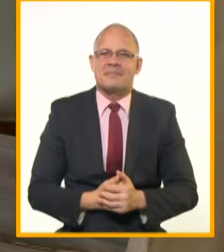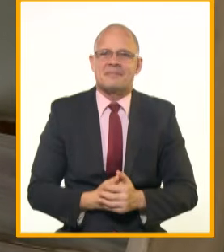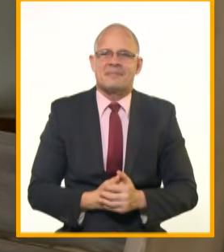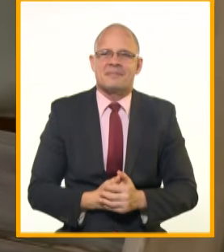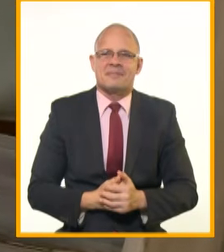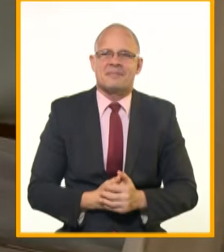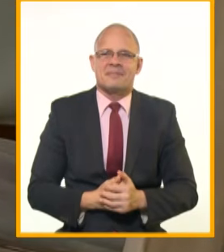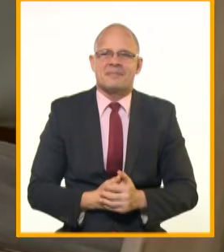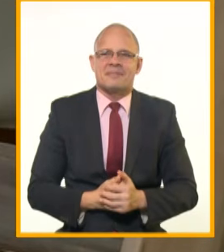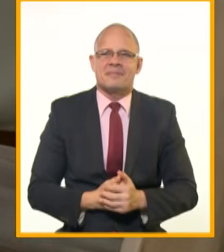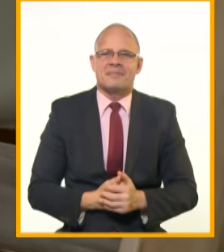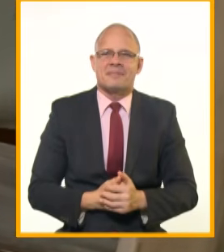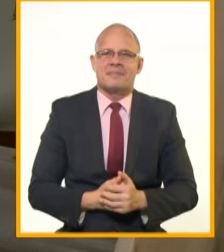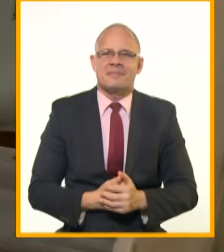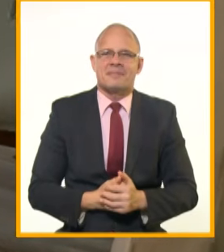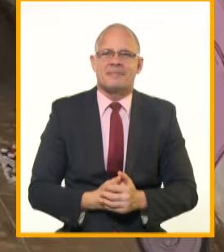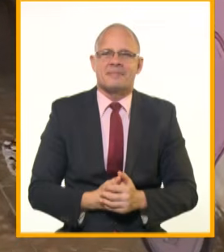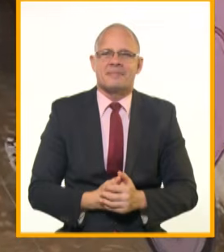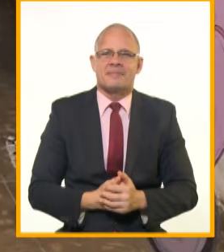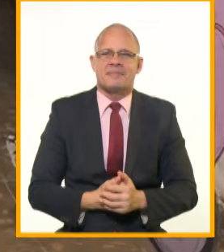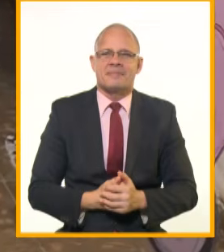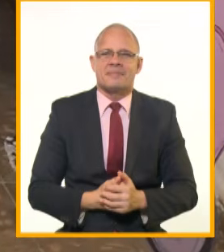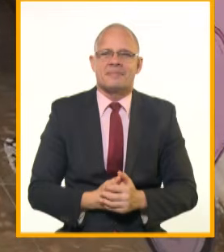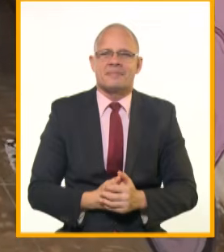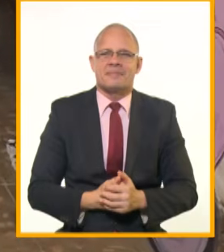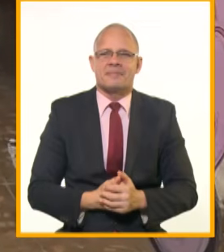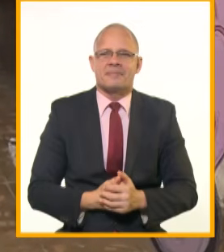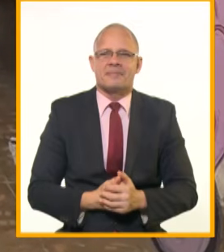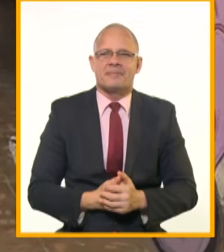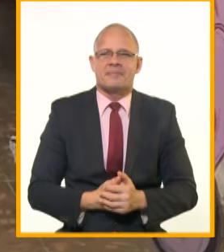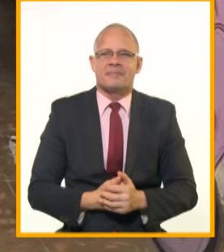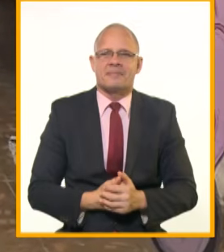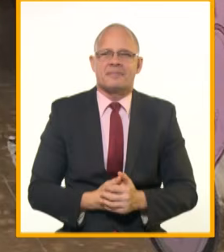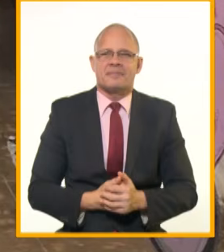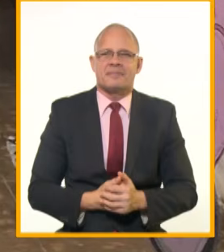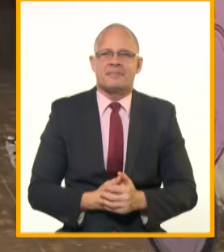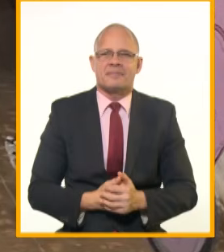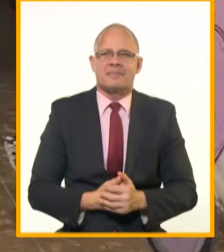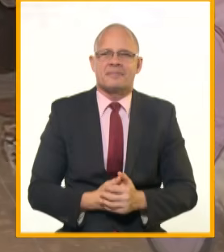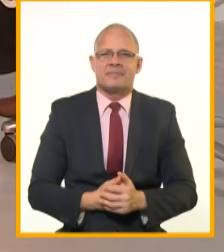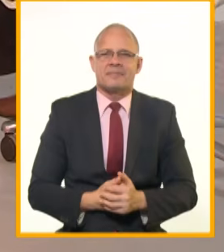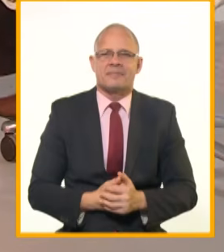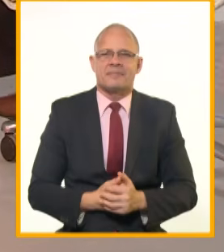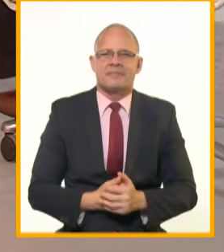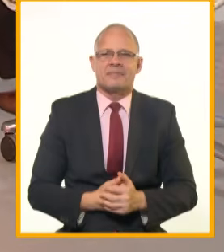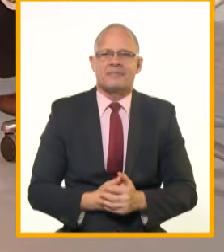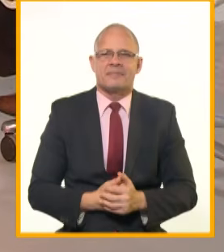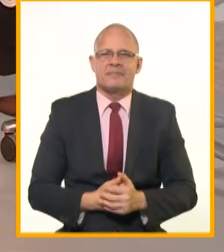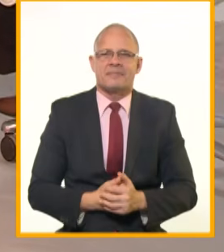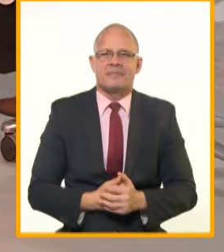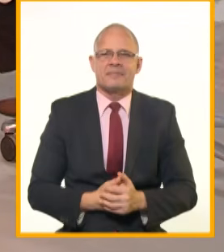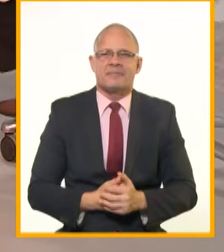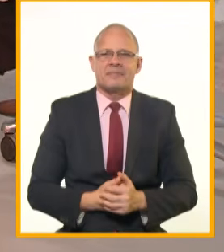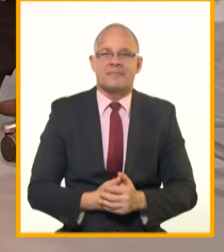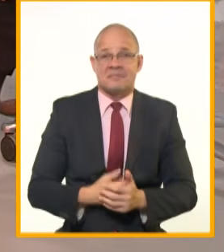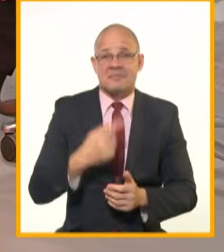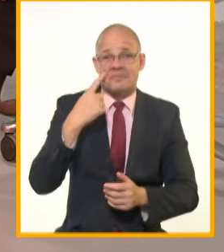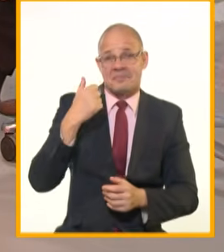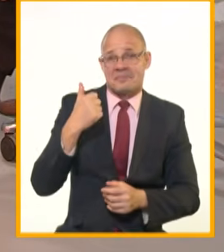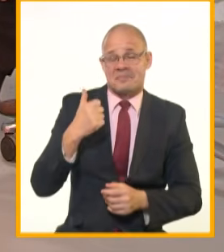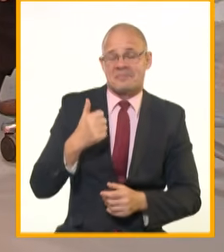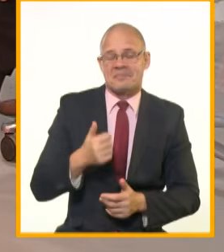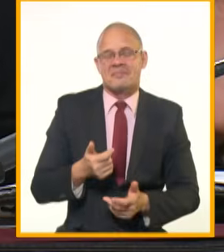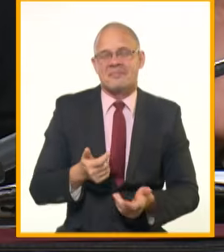Desde Artemisa, Jorge Félix Lavandera y Joan Esteves, Canal Cubano de Noticias. Bueno, fue parte